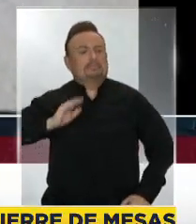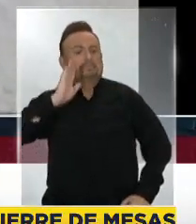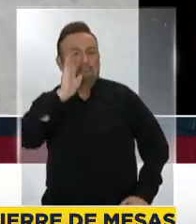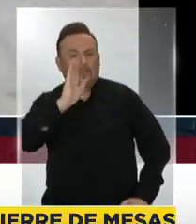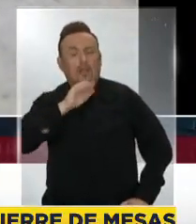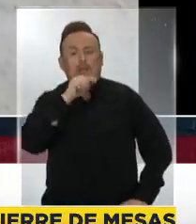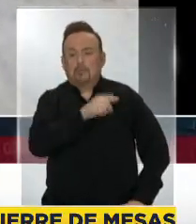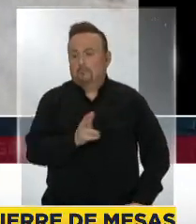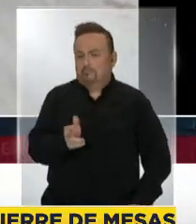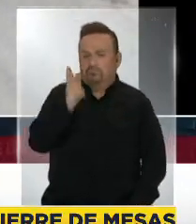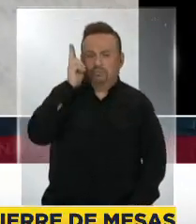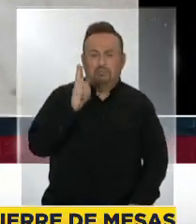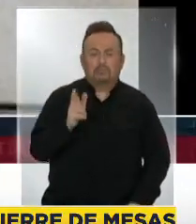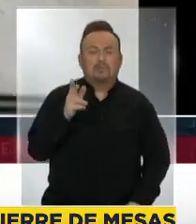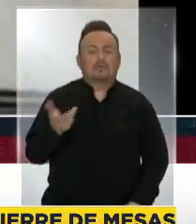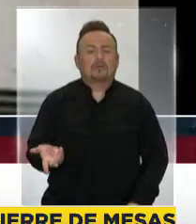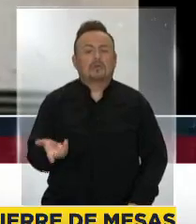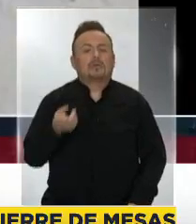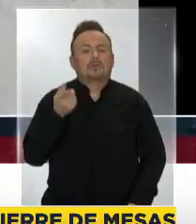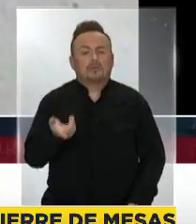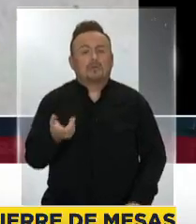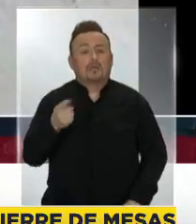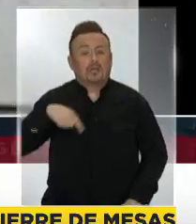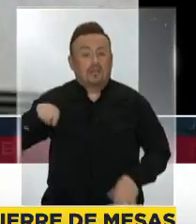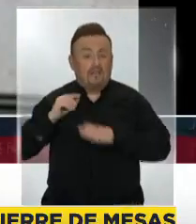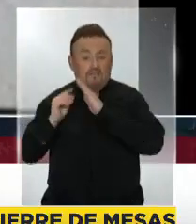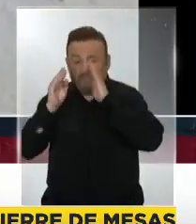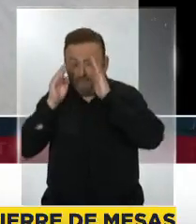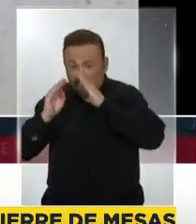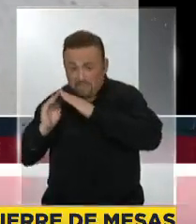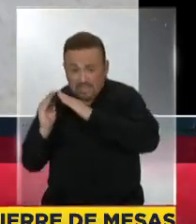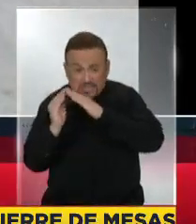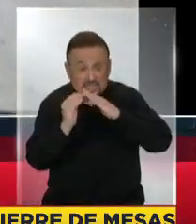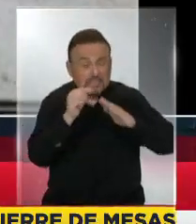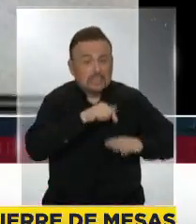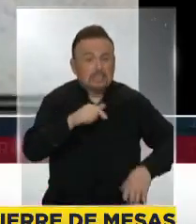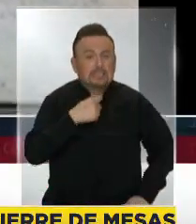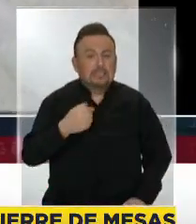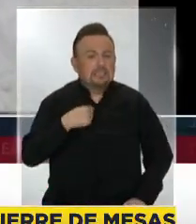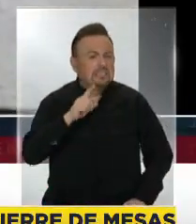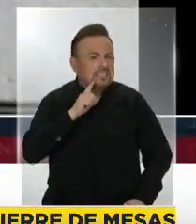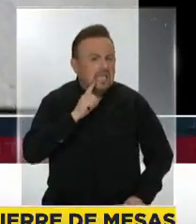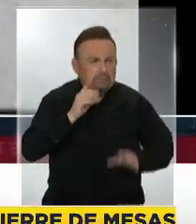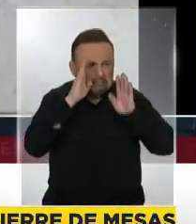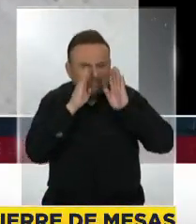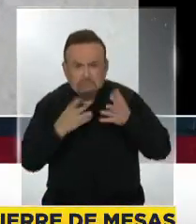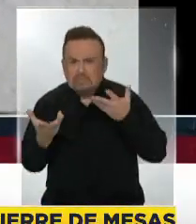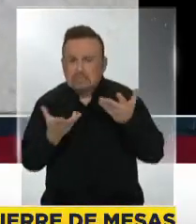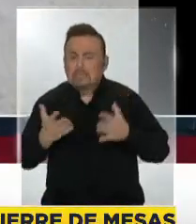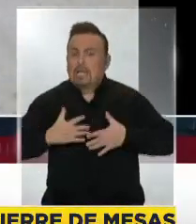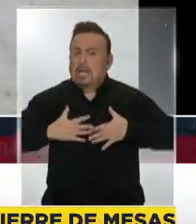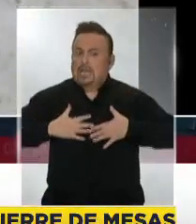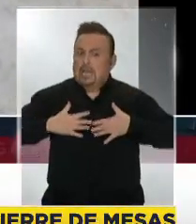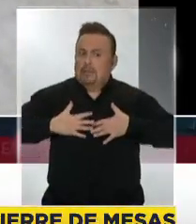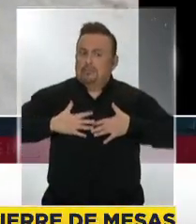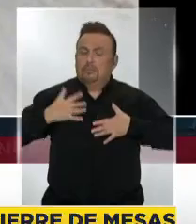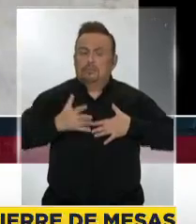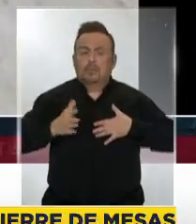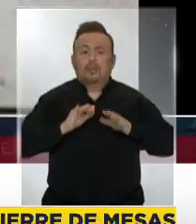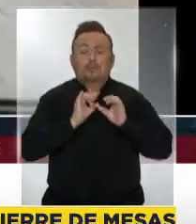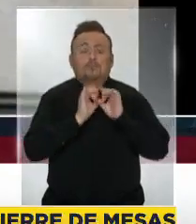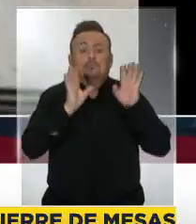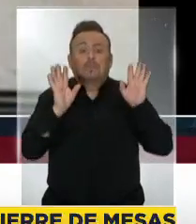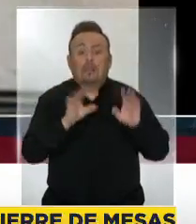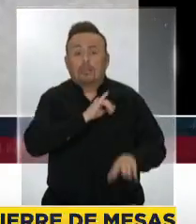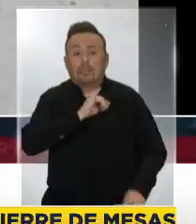sido comentado por parte de los vecinos, ellos están atentos, quieren saber finalmente quién fue, pero hay también el temor de tener algún tipo